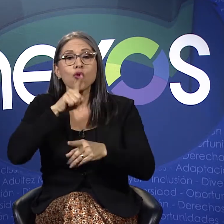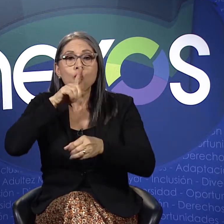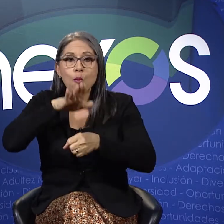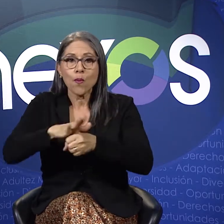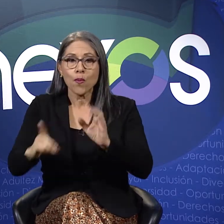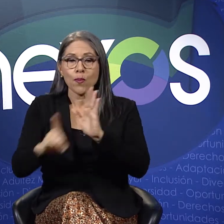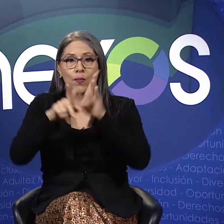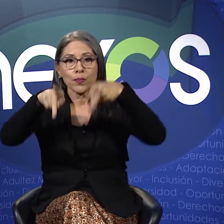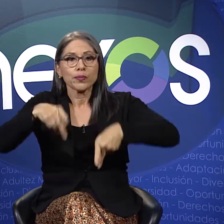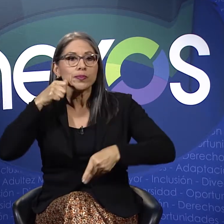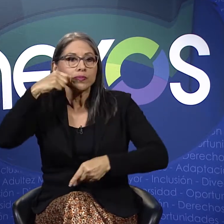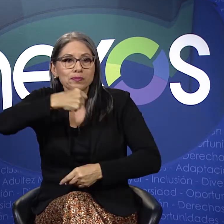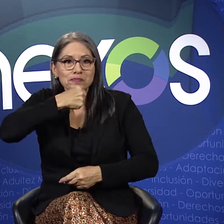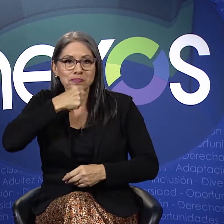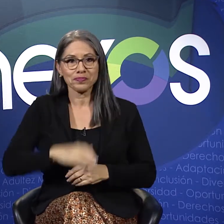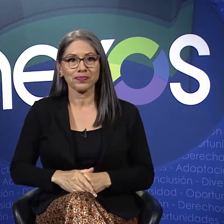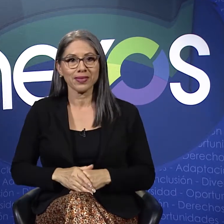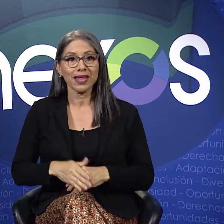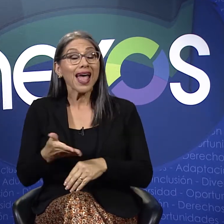adultas mayores.